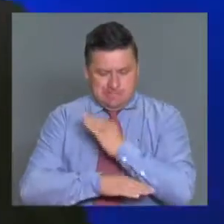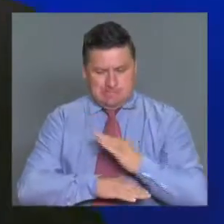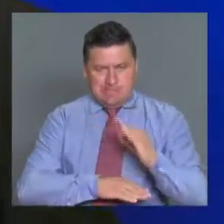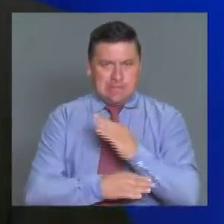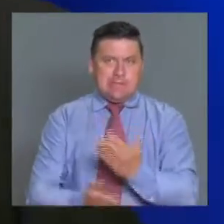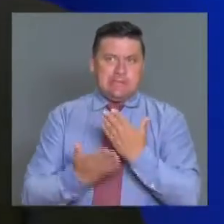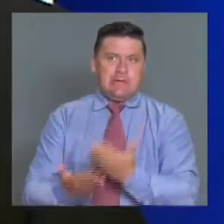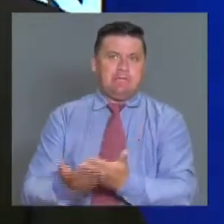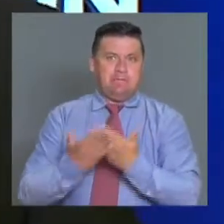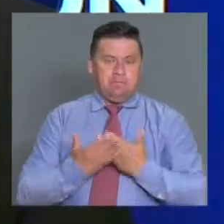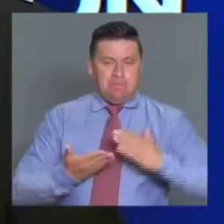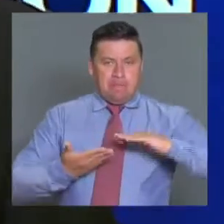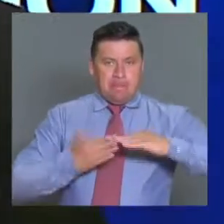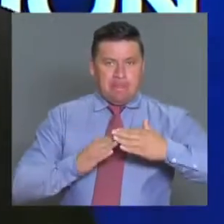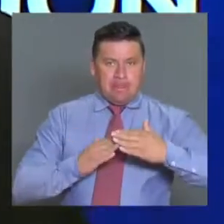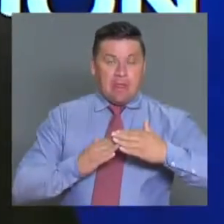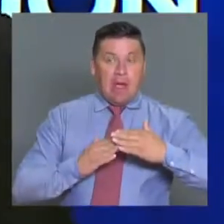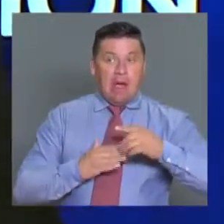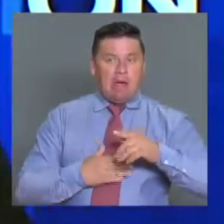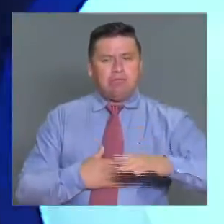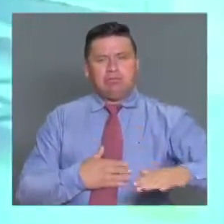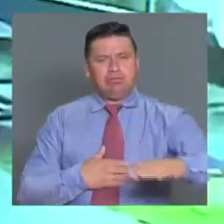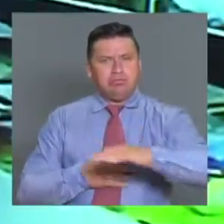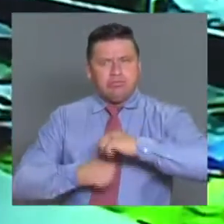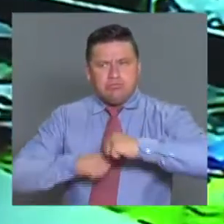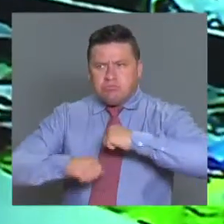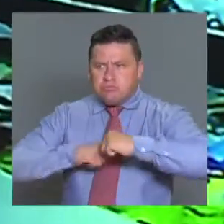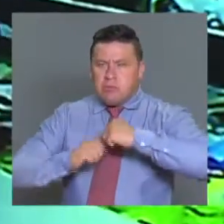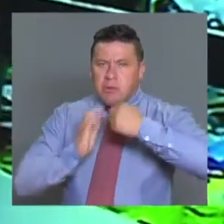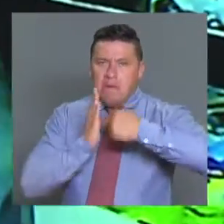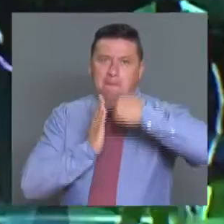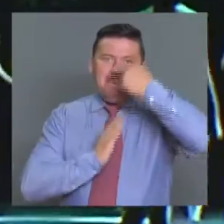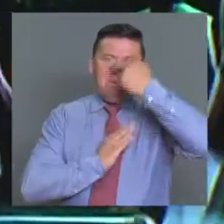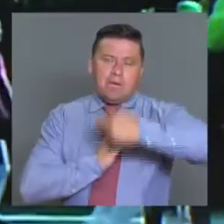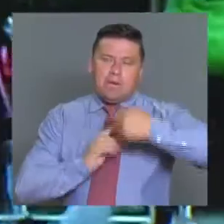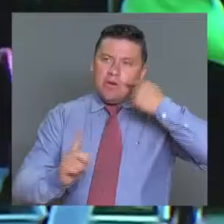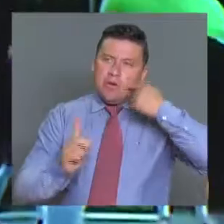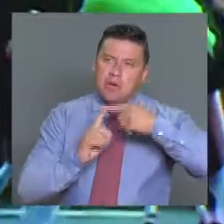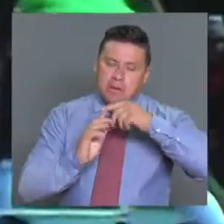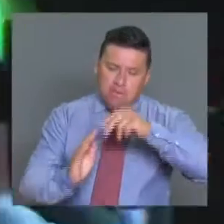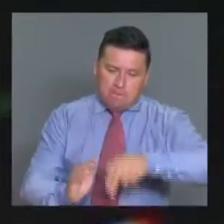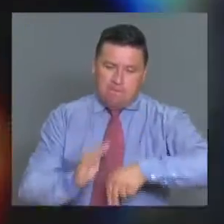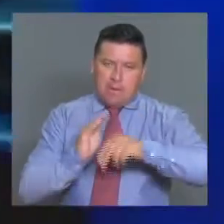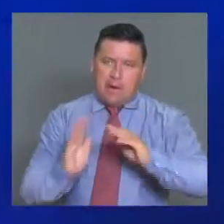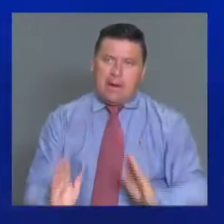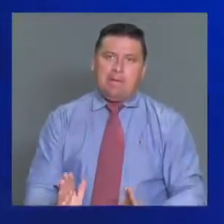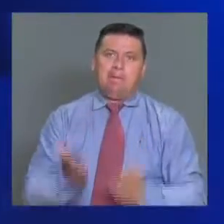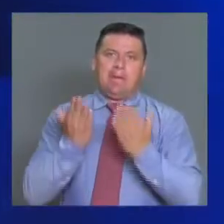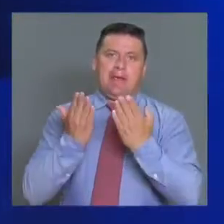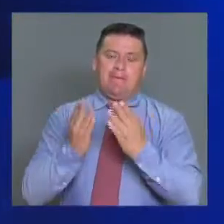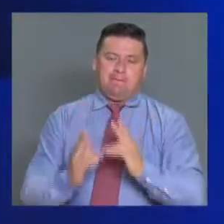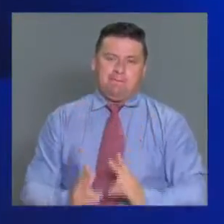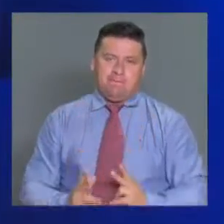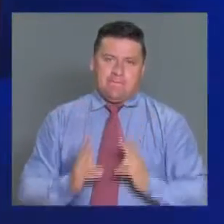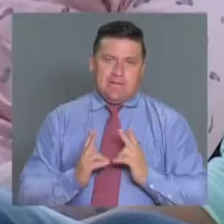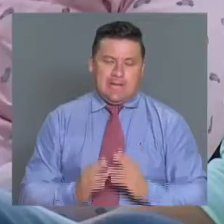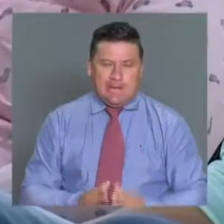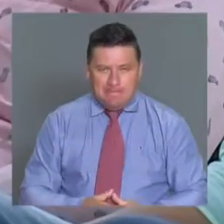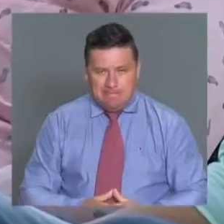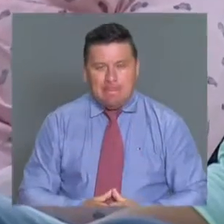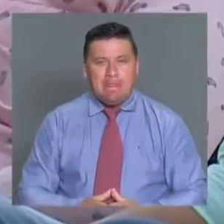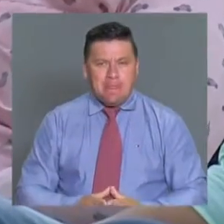que ha permitido a esta comunidad en la primavera gestionar proyectos en pro de su bienestar y mejorar sus condiciones de vida